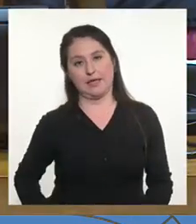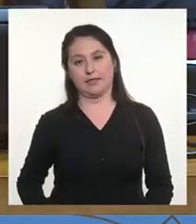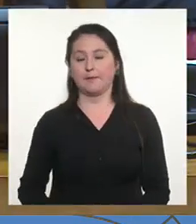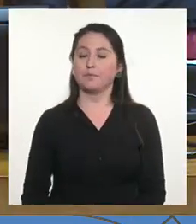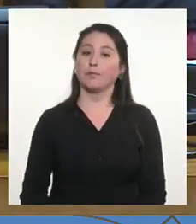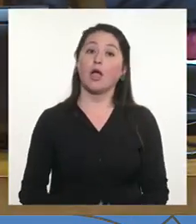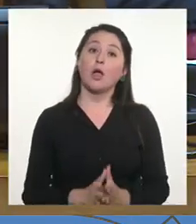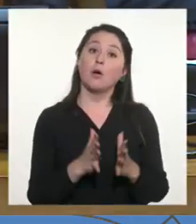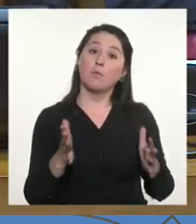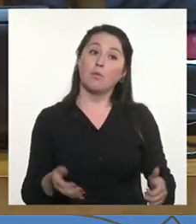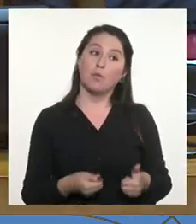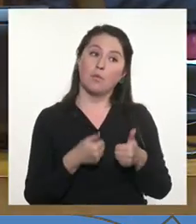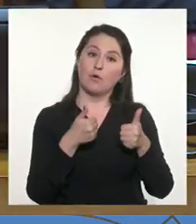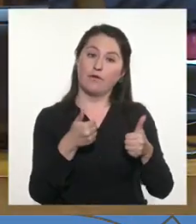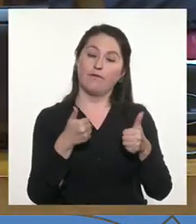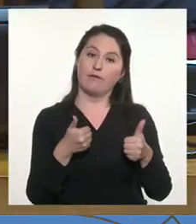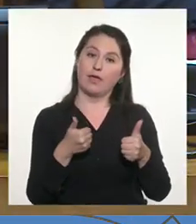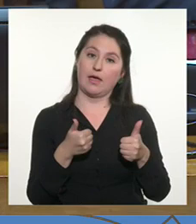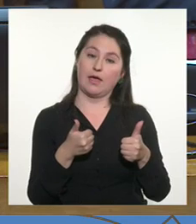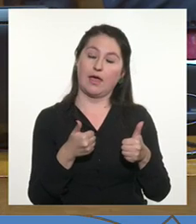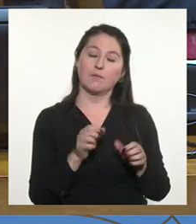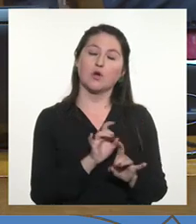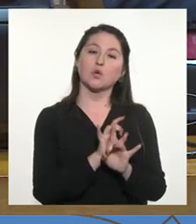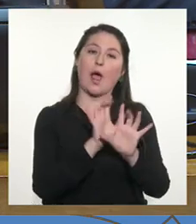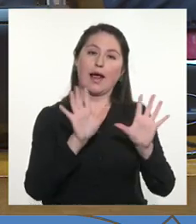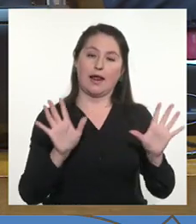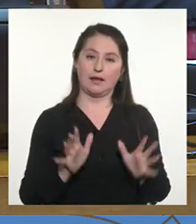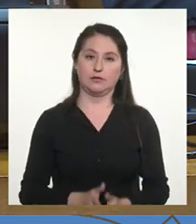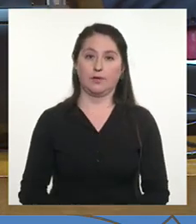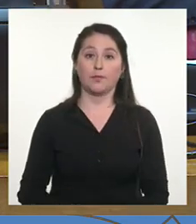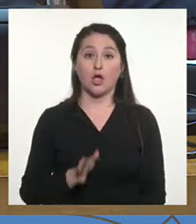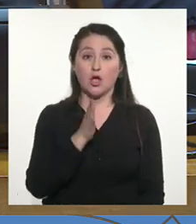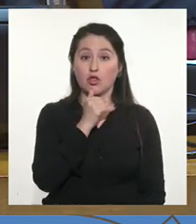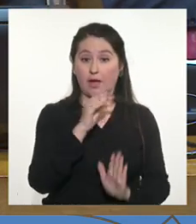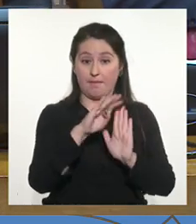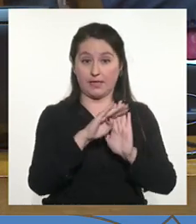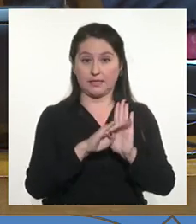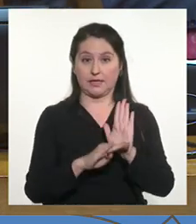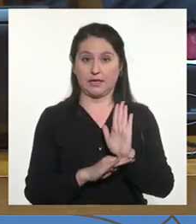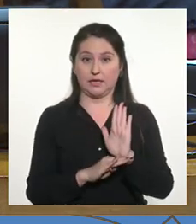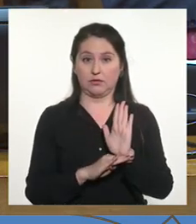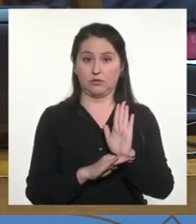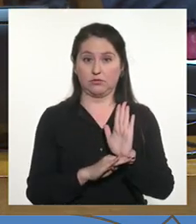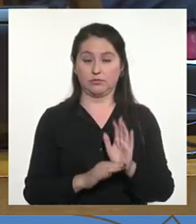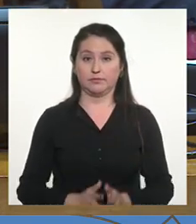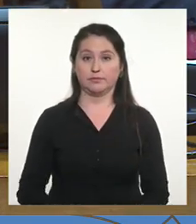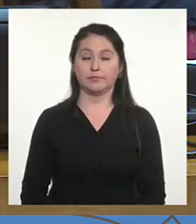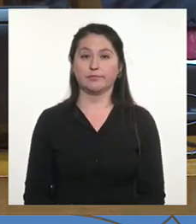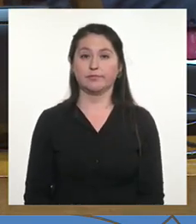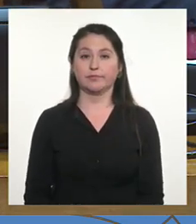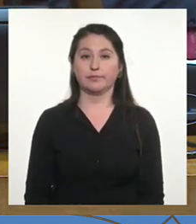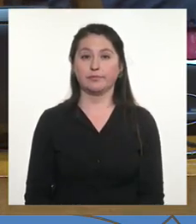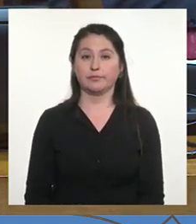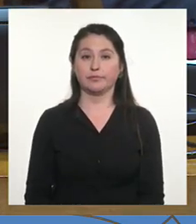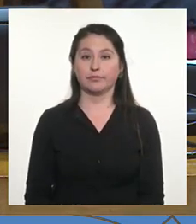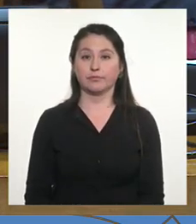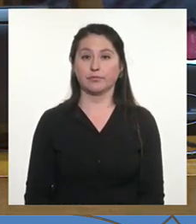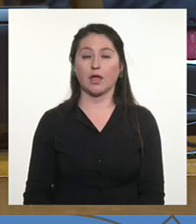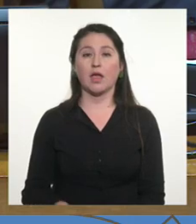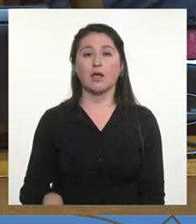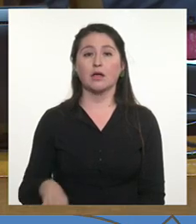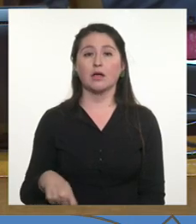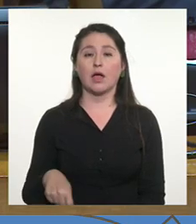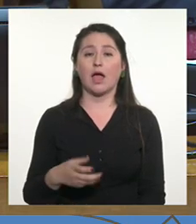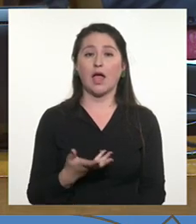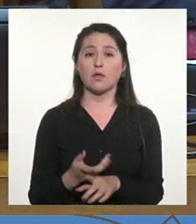bien senadores moreira por su aclaración no hay más inscritos sonaron las timbre hay alguna